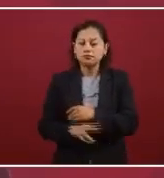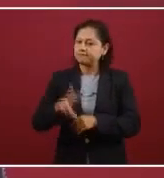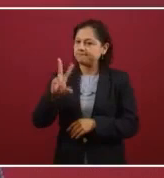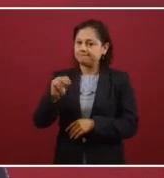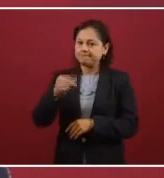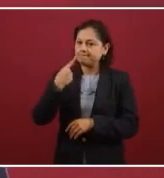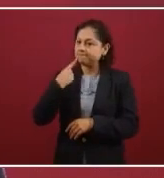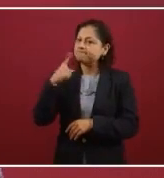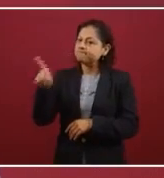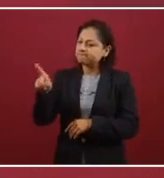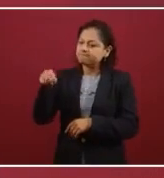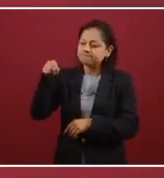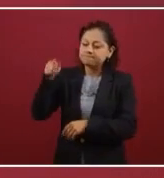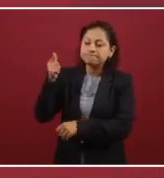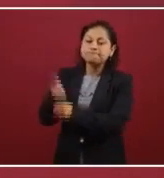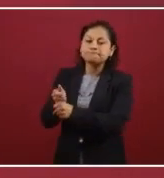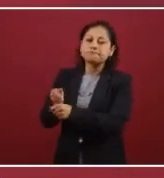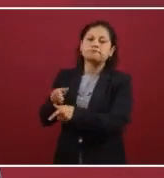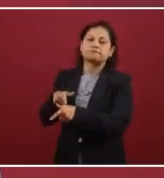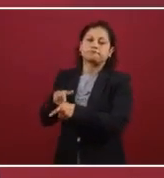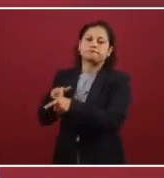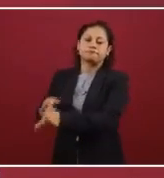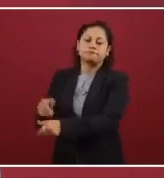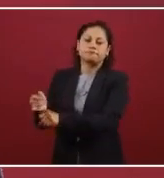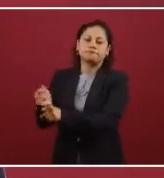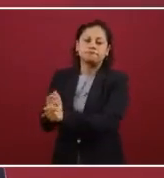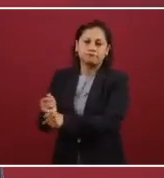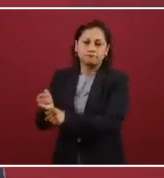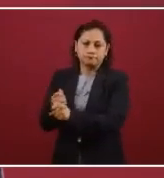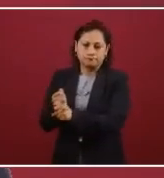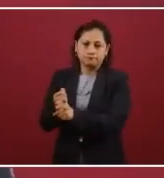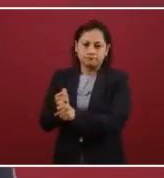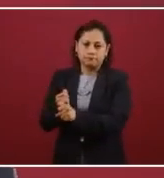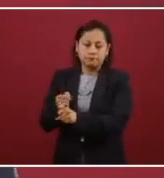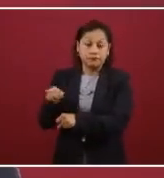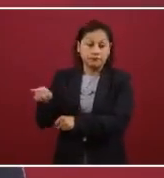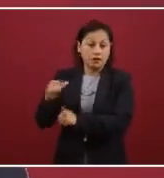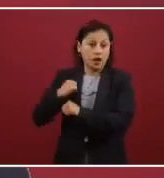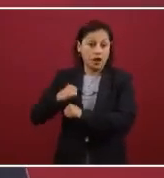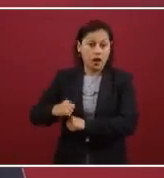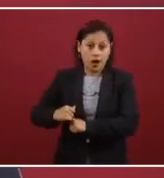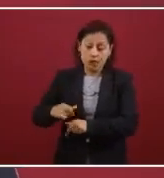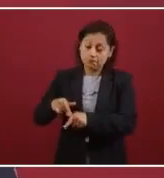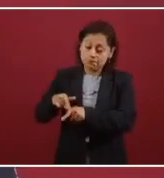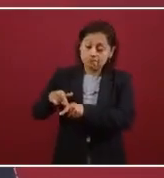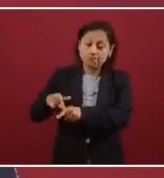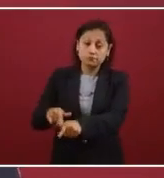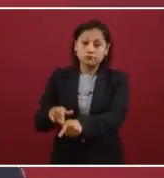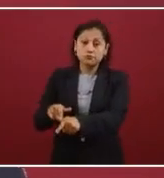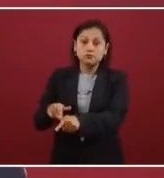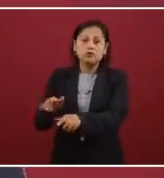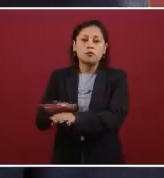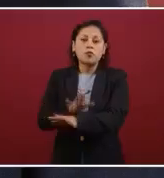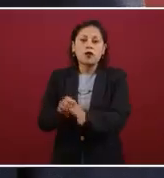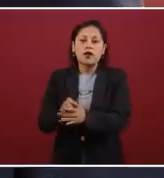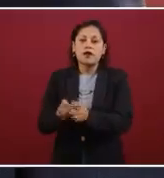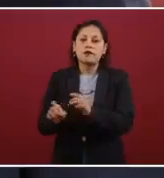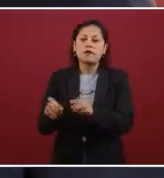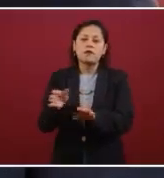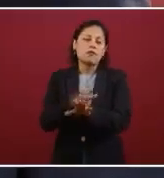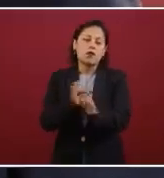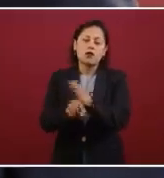no impedir, obstaculizar una denuncia, de no hablar con el fiscal para